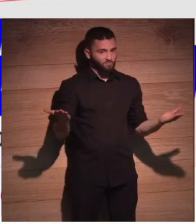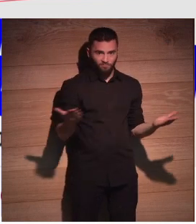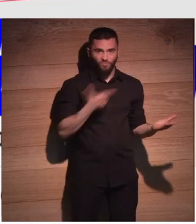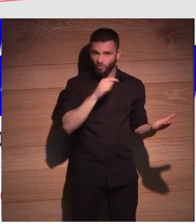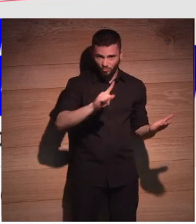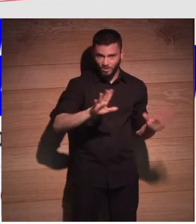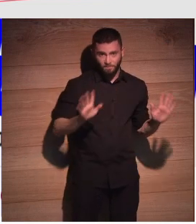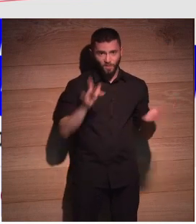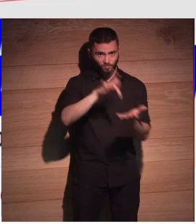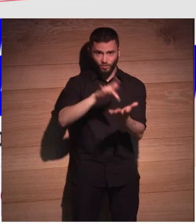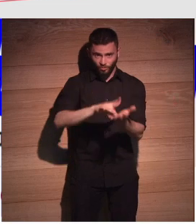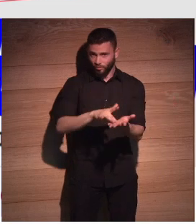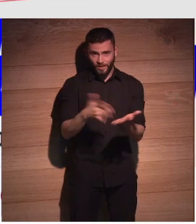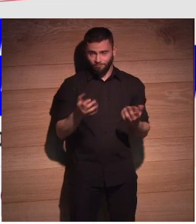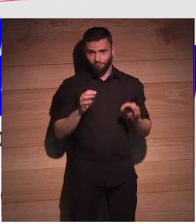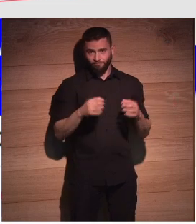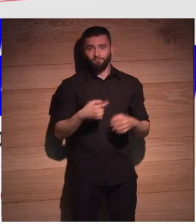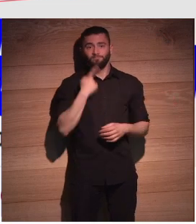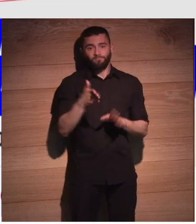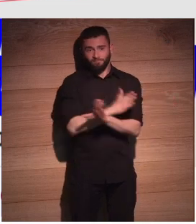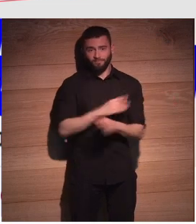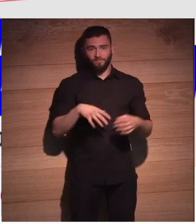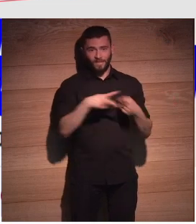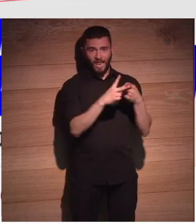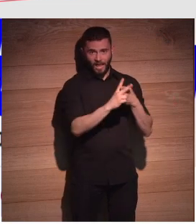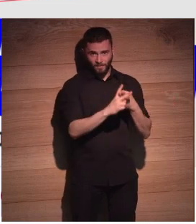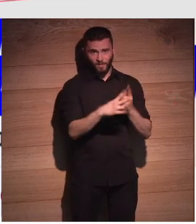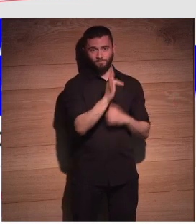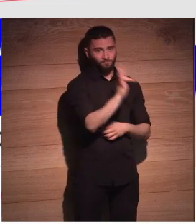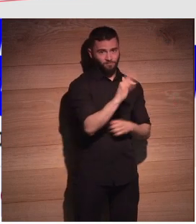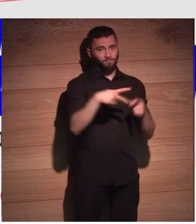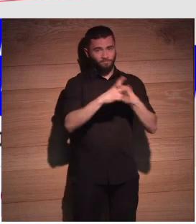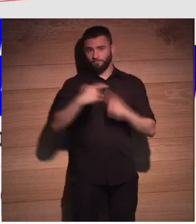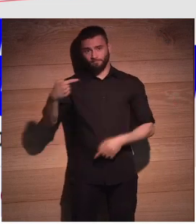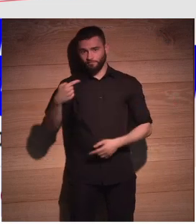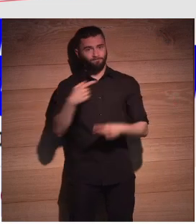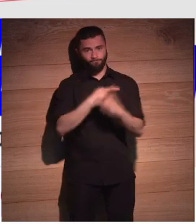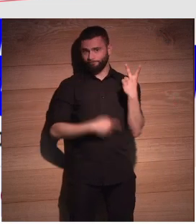están sucediendo. Lo que os decía, es una herramienta y se puede utilizar tanto para el bien como para el mal.